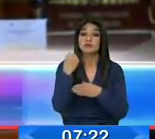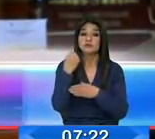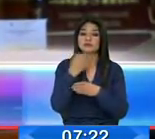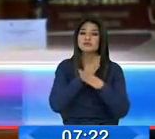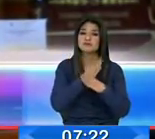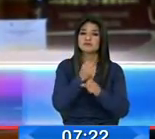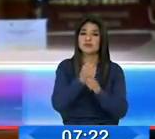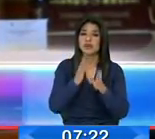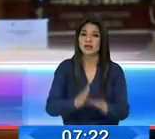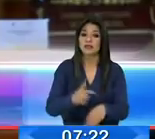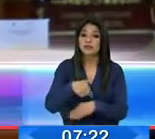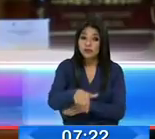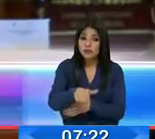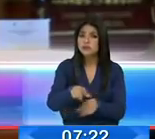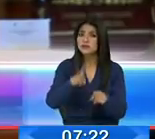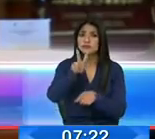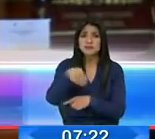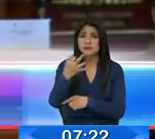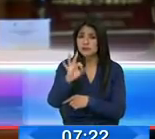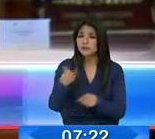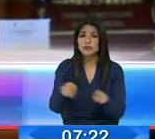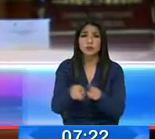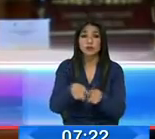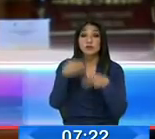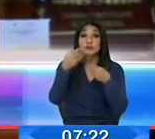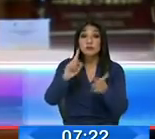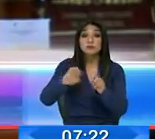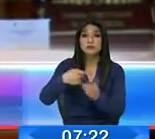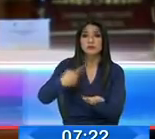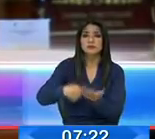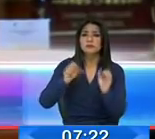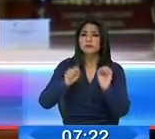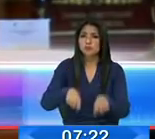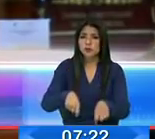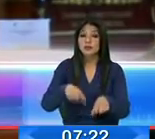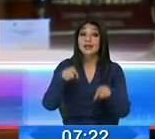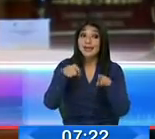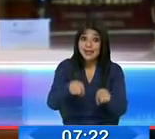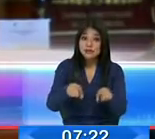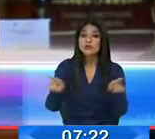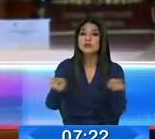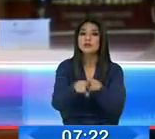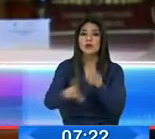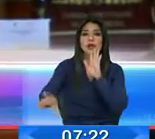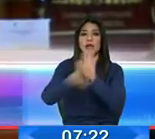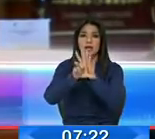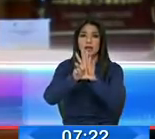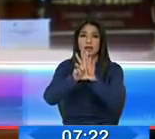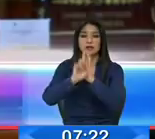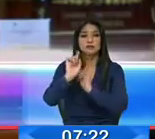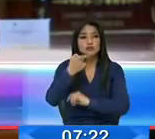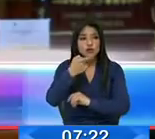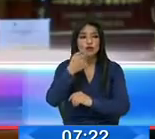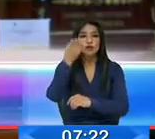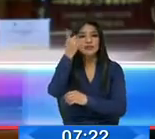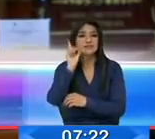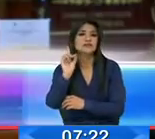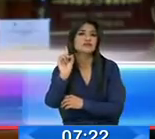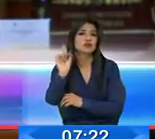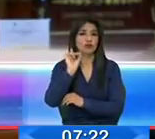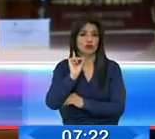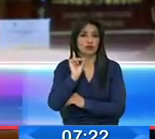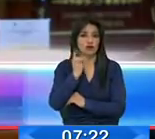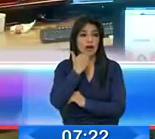en este mismo año envíe el informe para primer debate y esto ya se convierta en ley, no solamente en una resolución, en